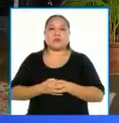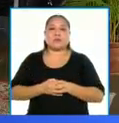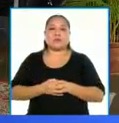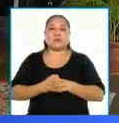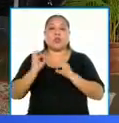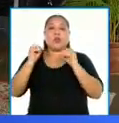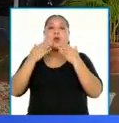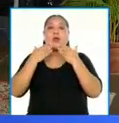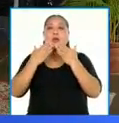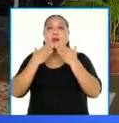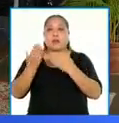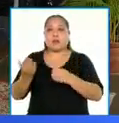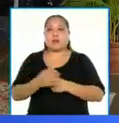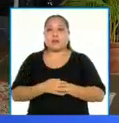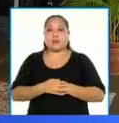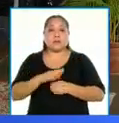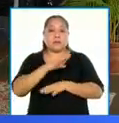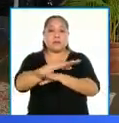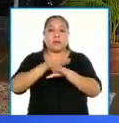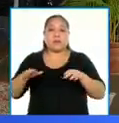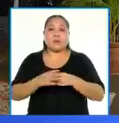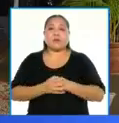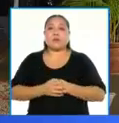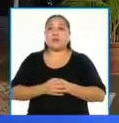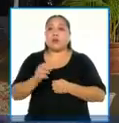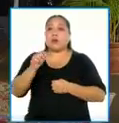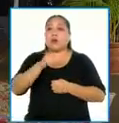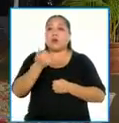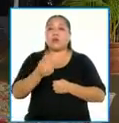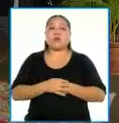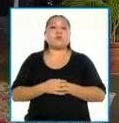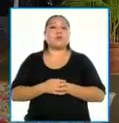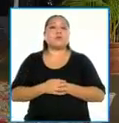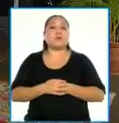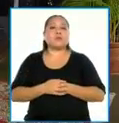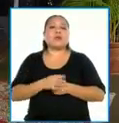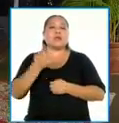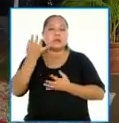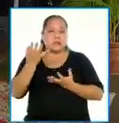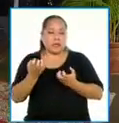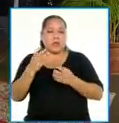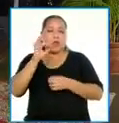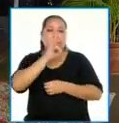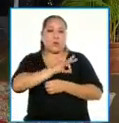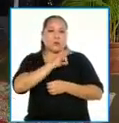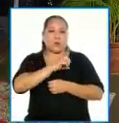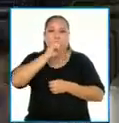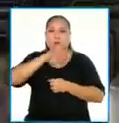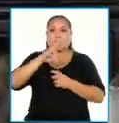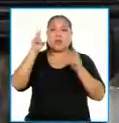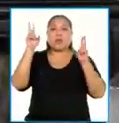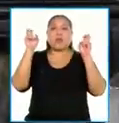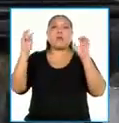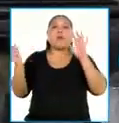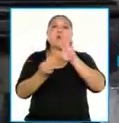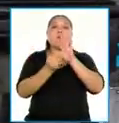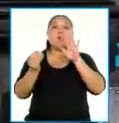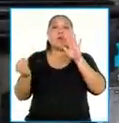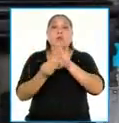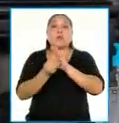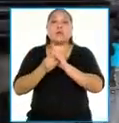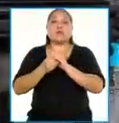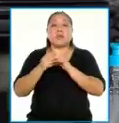Muchas gracias. Entonces, eso sería todo, salvo quieran dar un mensaje adicional. Sí, quisiera aprovechar para señalar algunos temas complementarios en